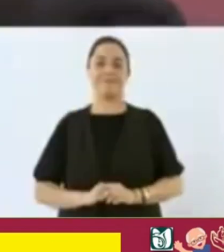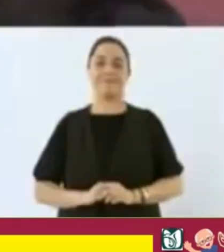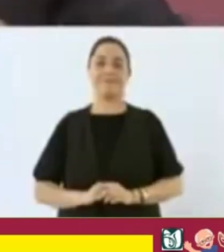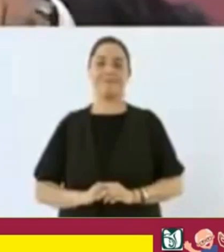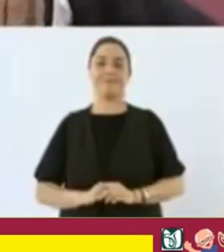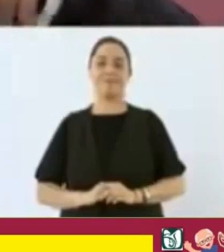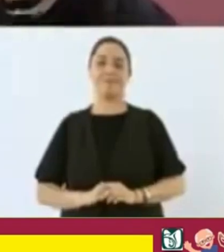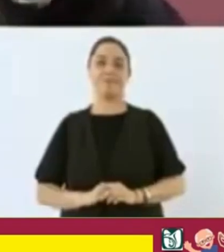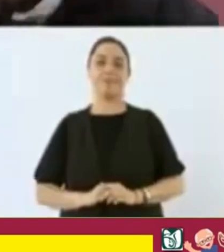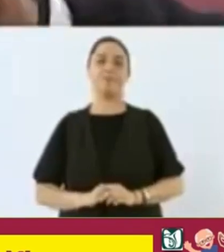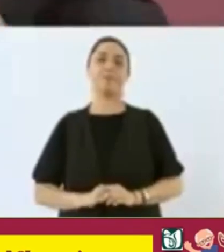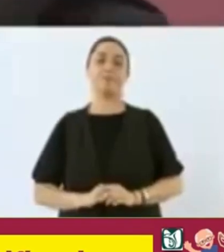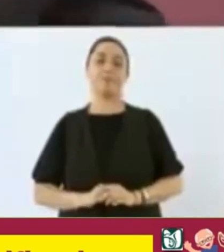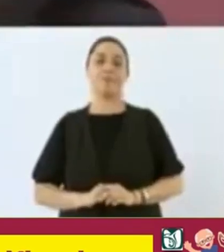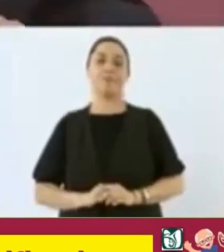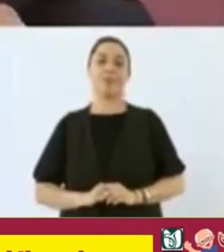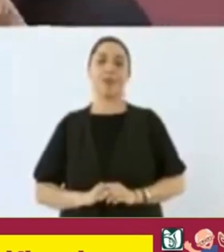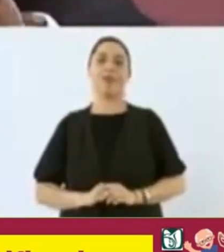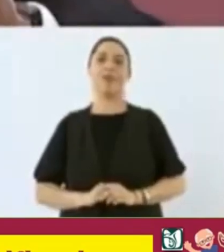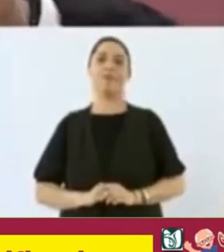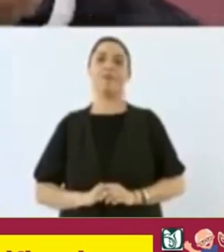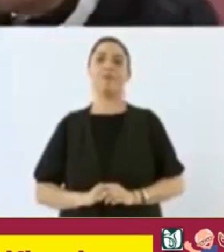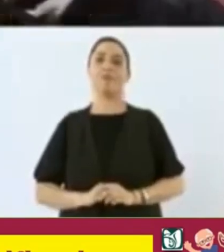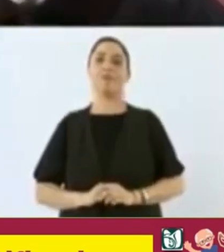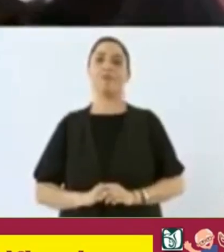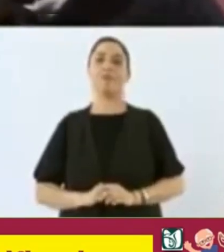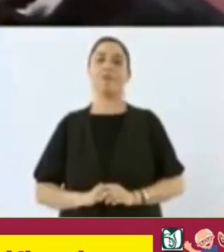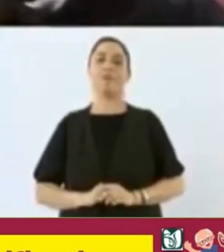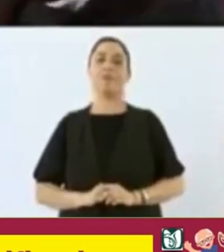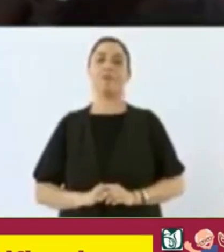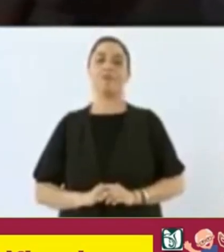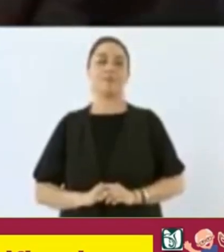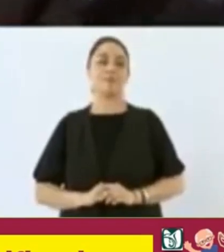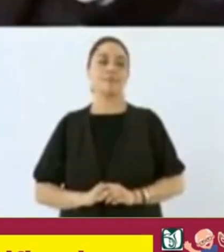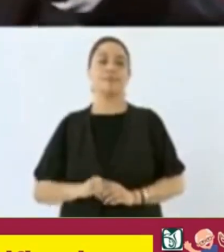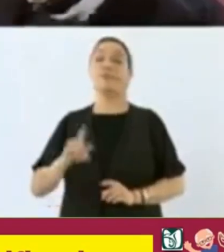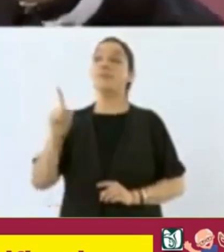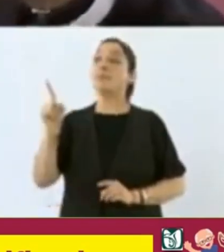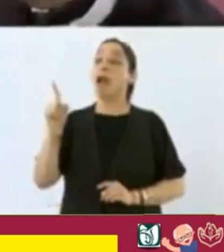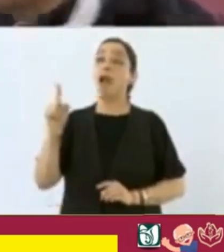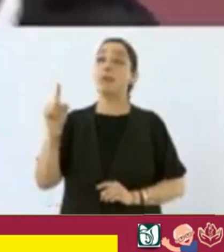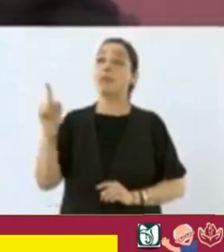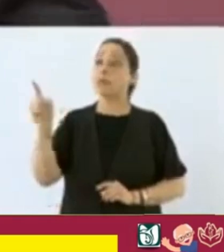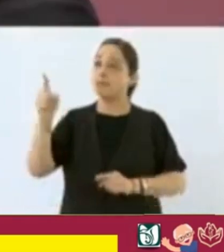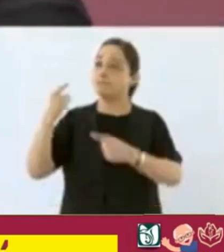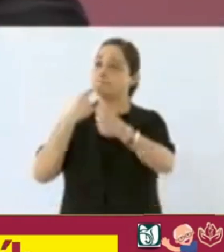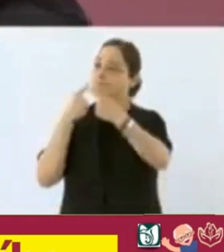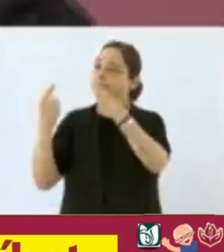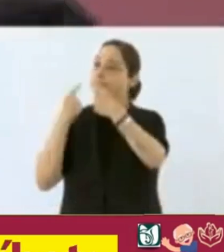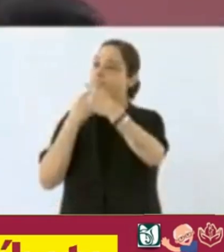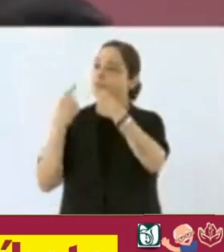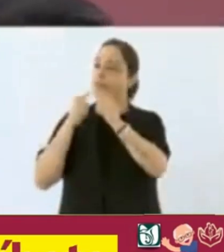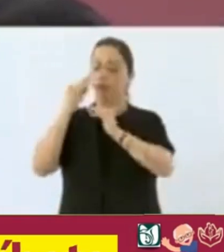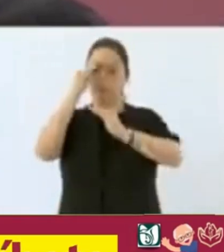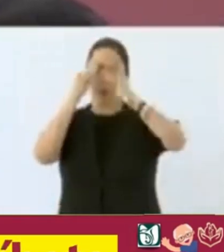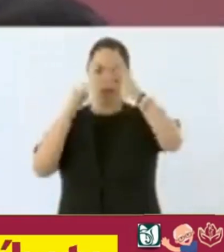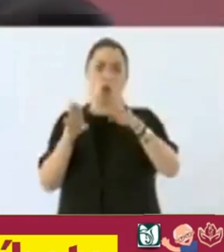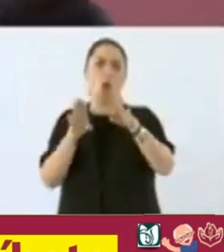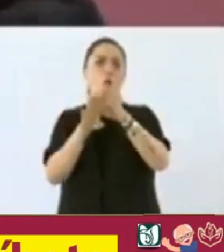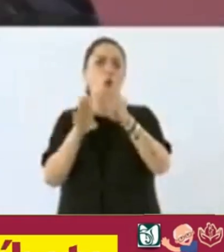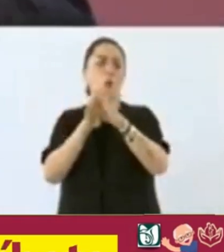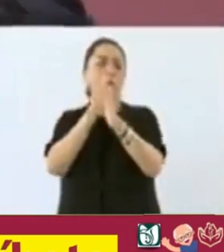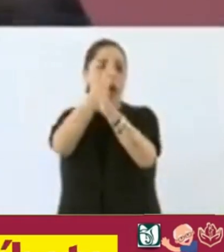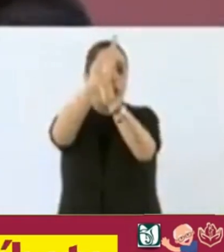ya estamos buscando un acuerdo para que no se